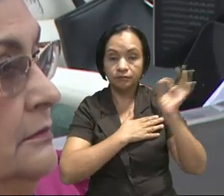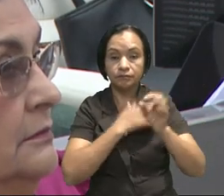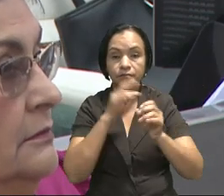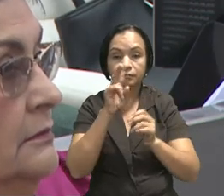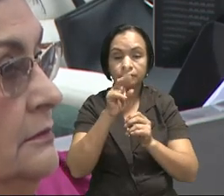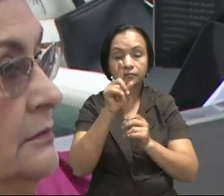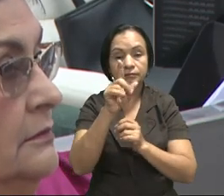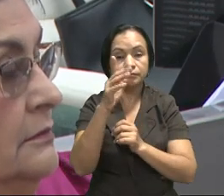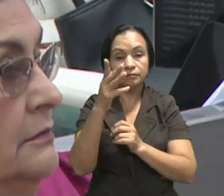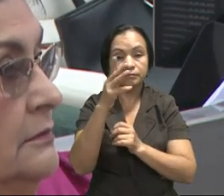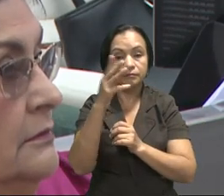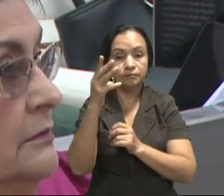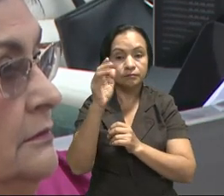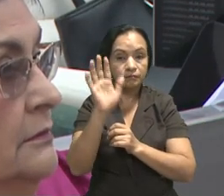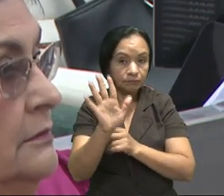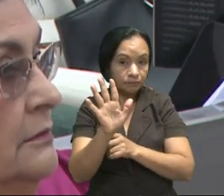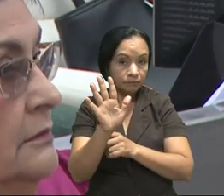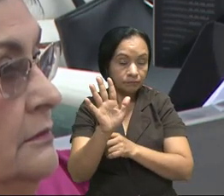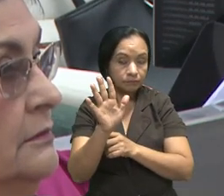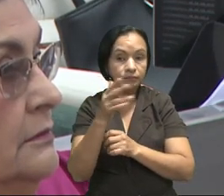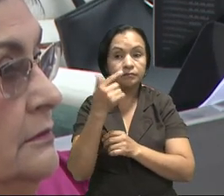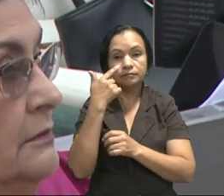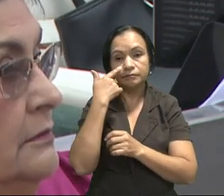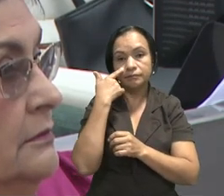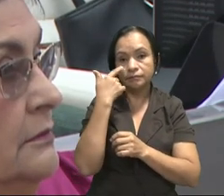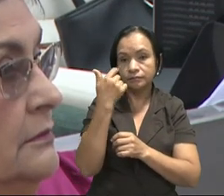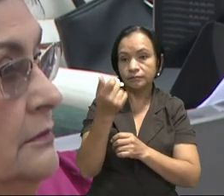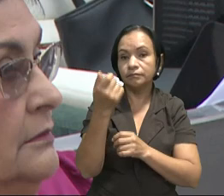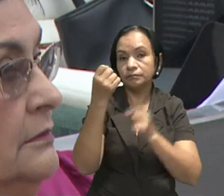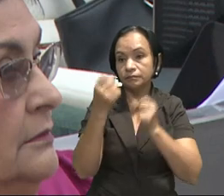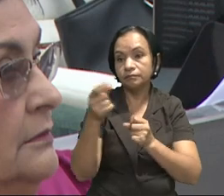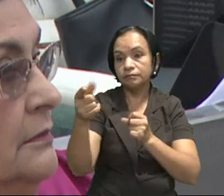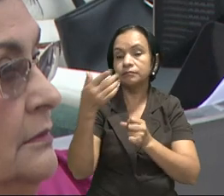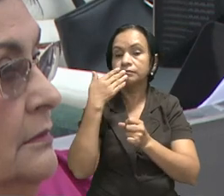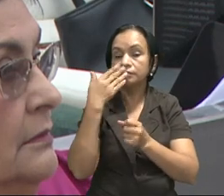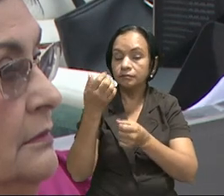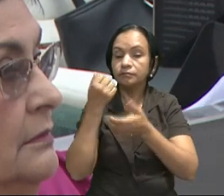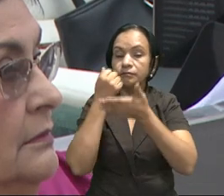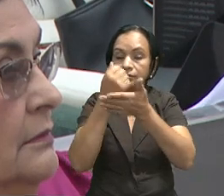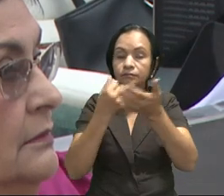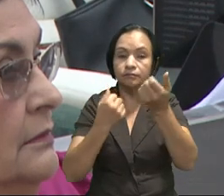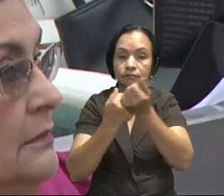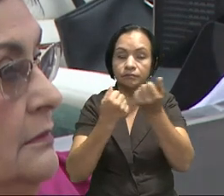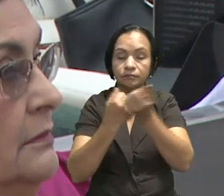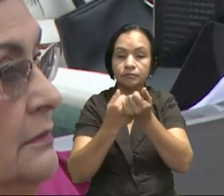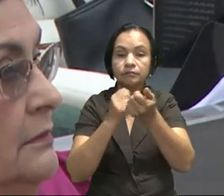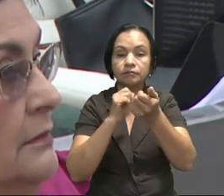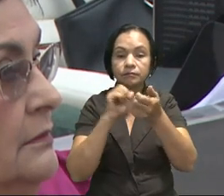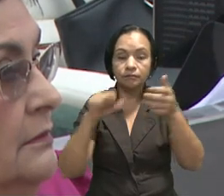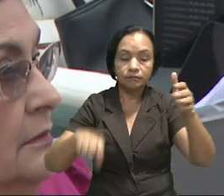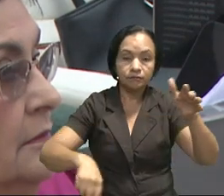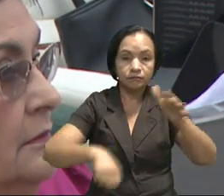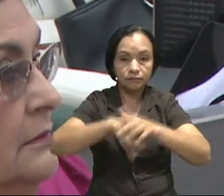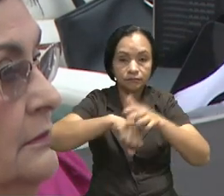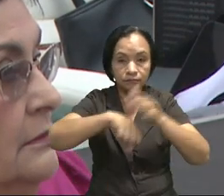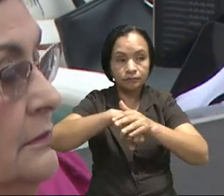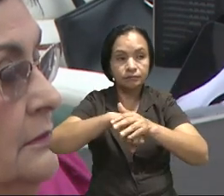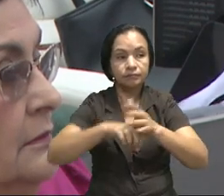año 1995 como un reconocimiento a sus aportes en la disciplina del fútbol.